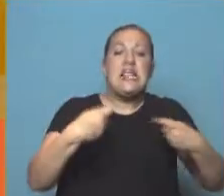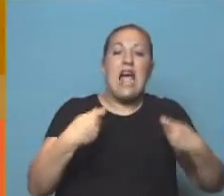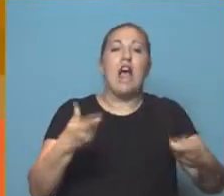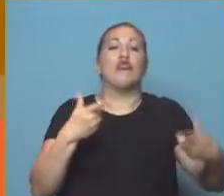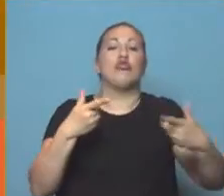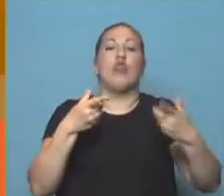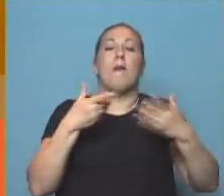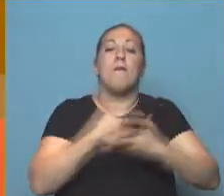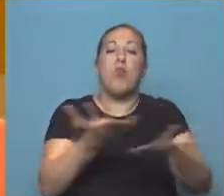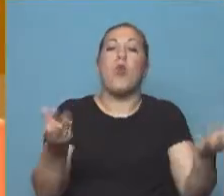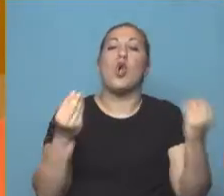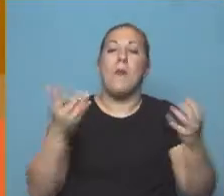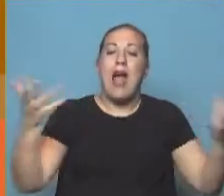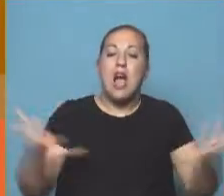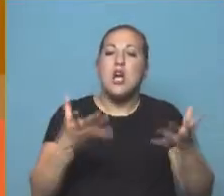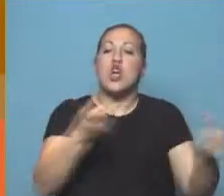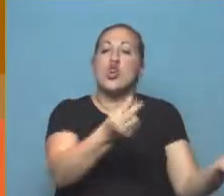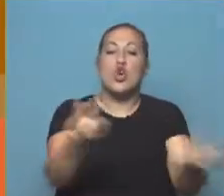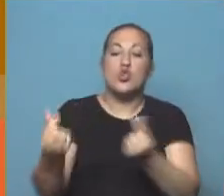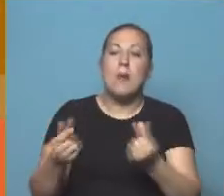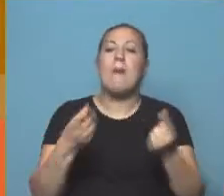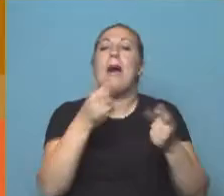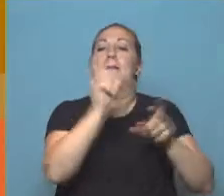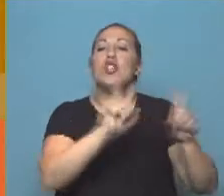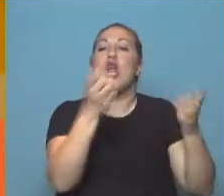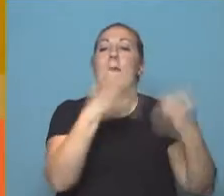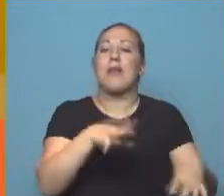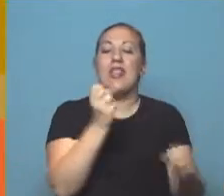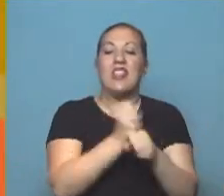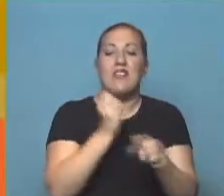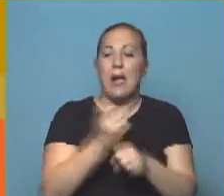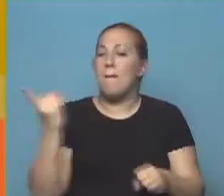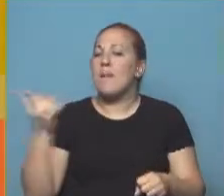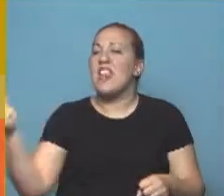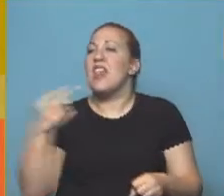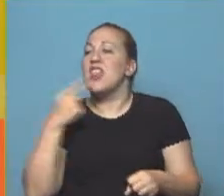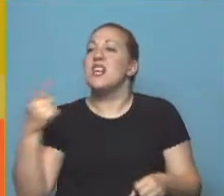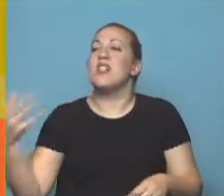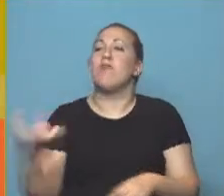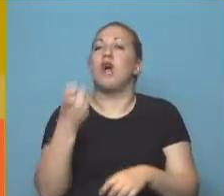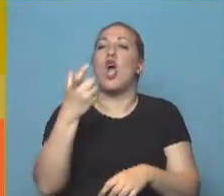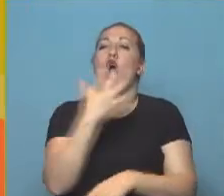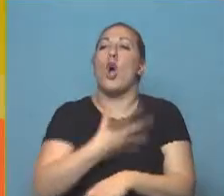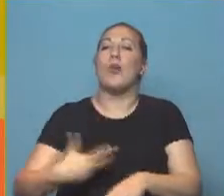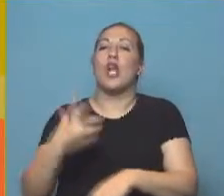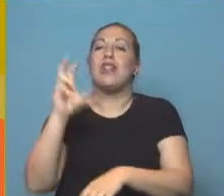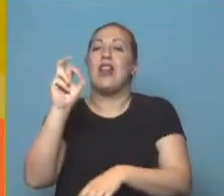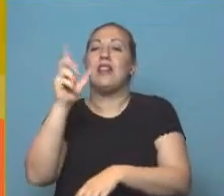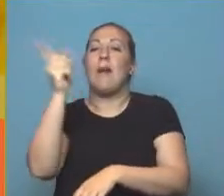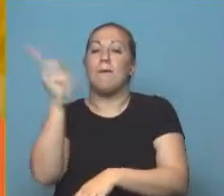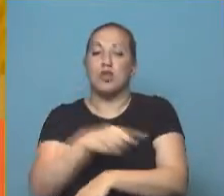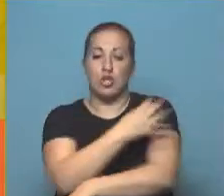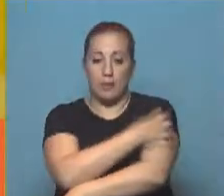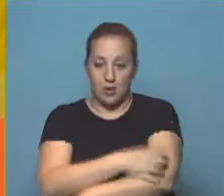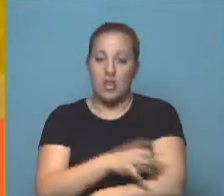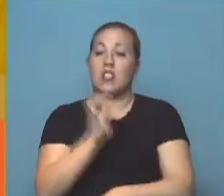que la gente no pierda el trabajo. Es mentira lo que dice Yamil, que ellos agarraron un gobierno con 30% de pobreza. Es cierto, y yo en esto